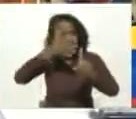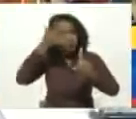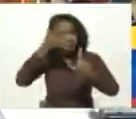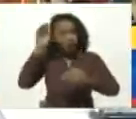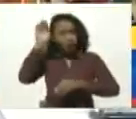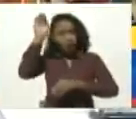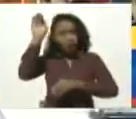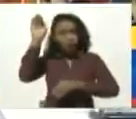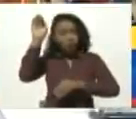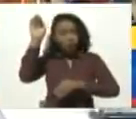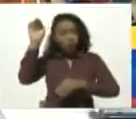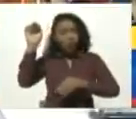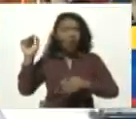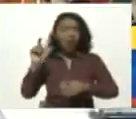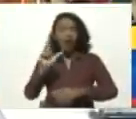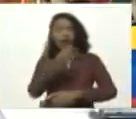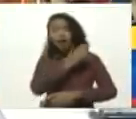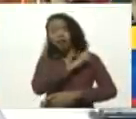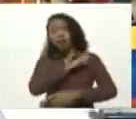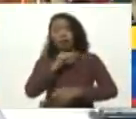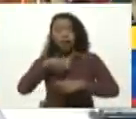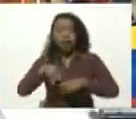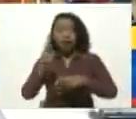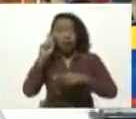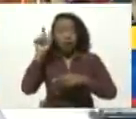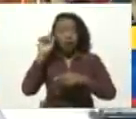de las generaciones de profesionales de la salud.